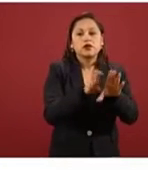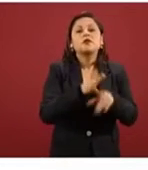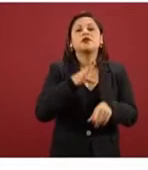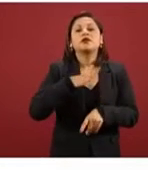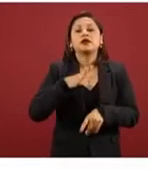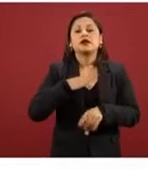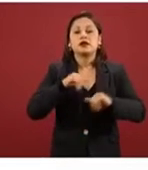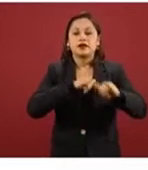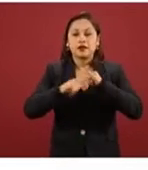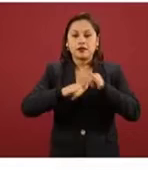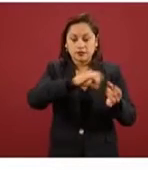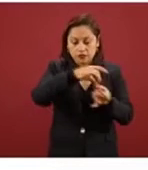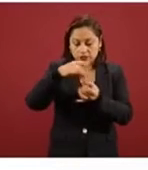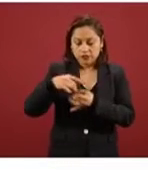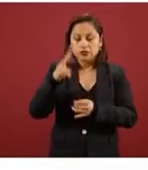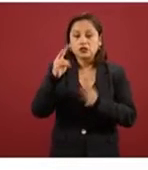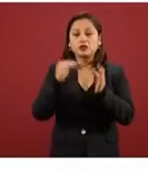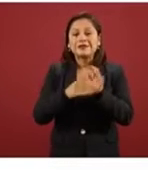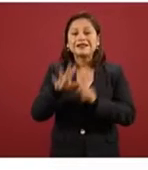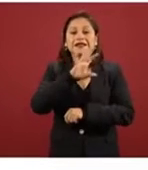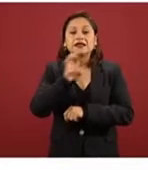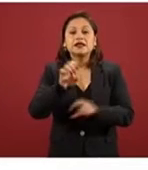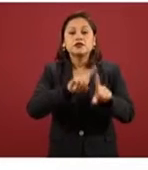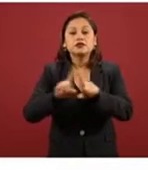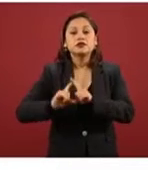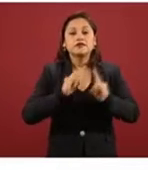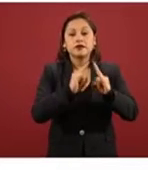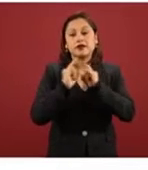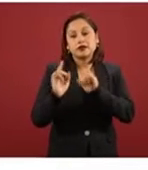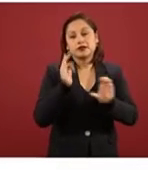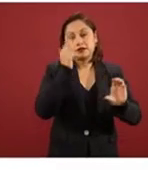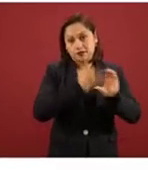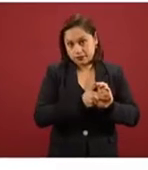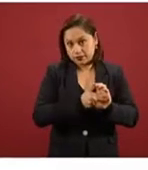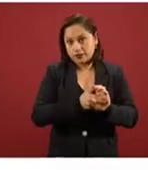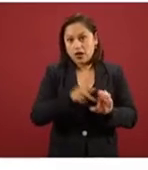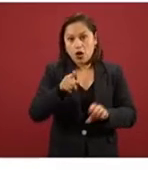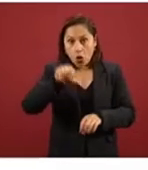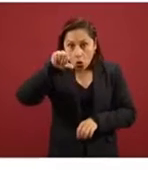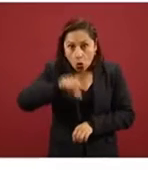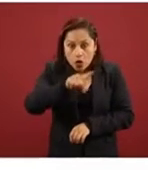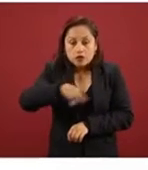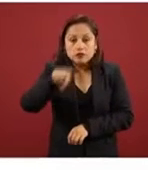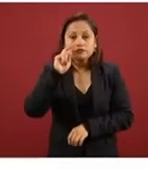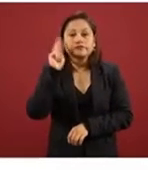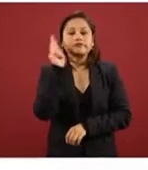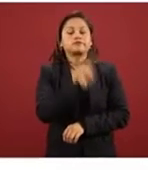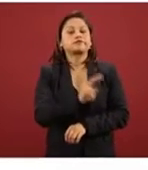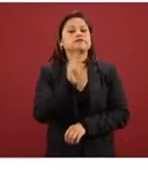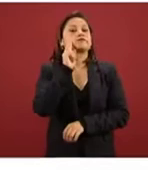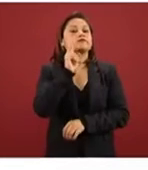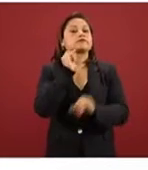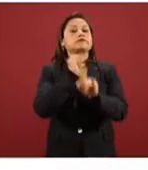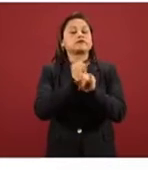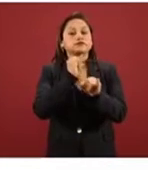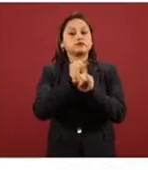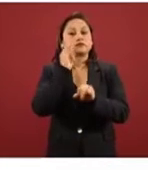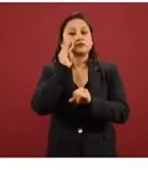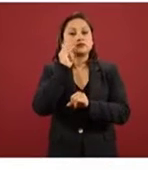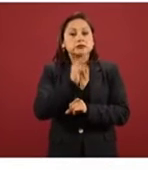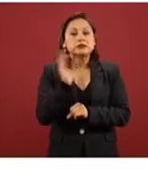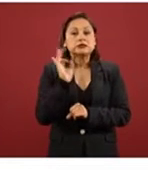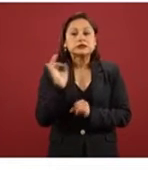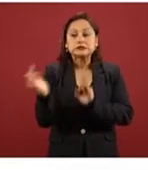10.574 refugios temporales. Desde hoy ustedes pueden ver ese mapa, ubicar cuáles podrían ser refugios temporales en